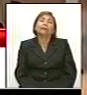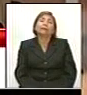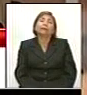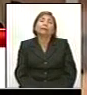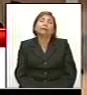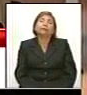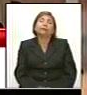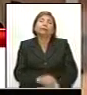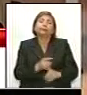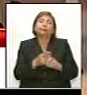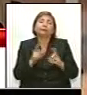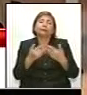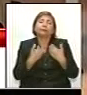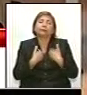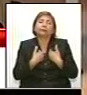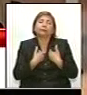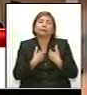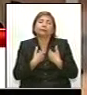Pero tengo